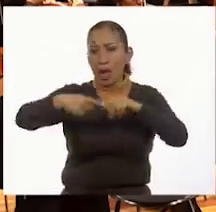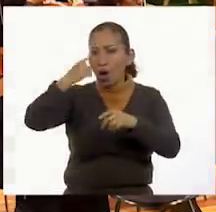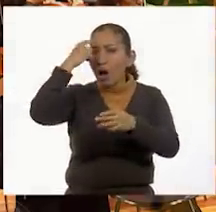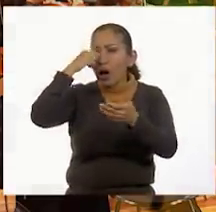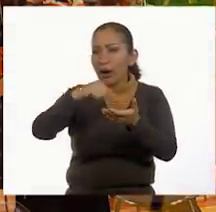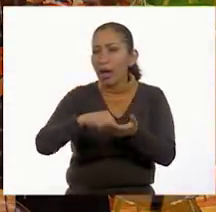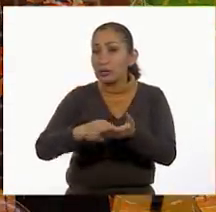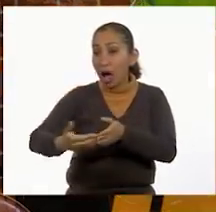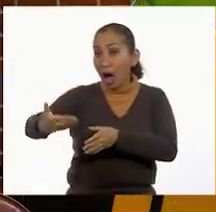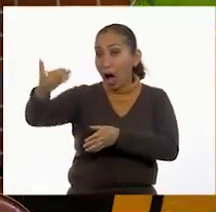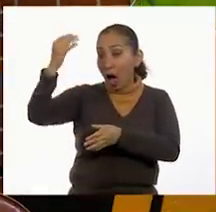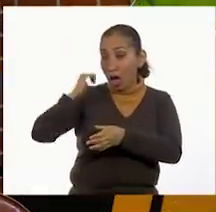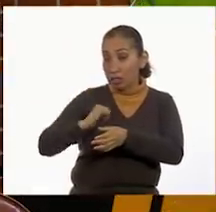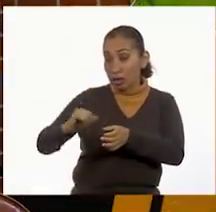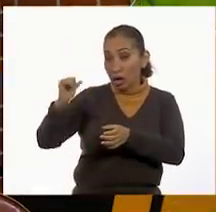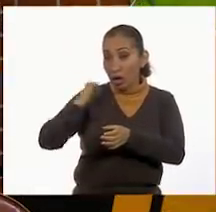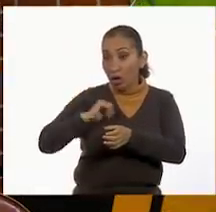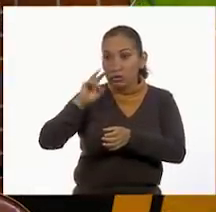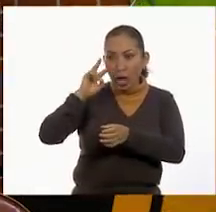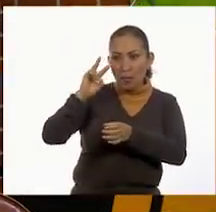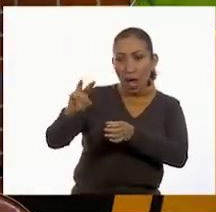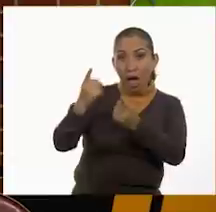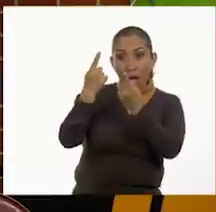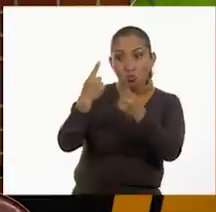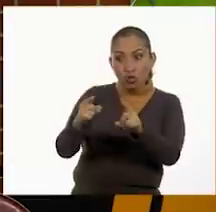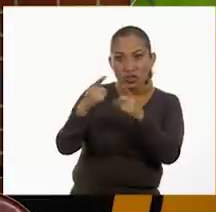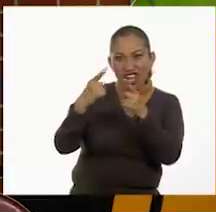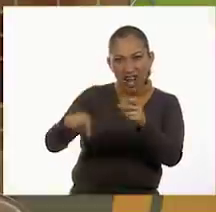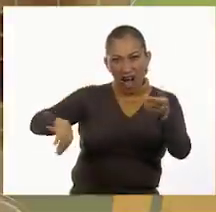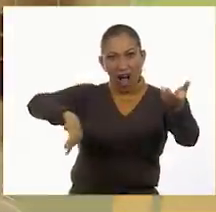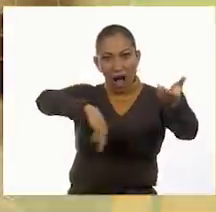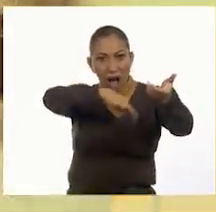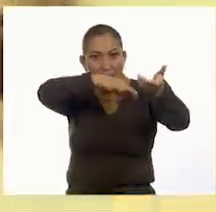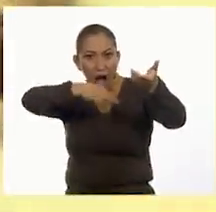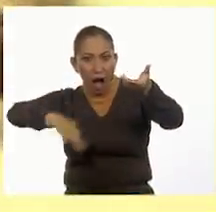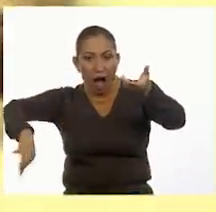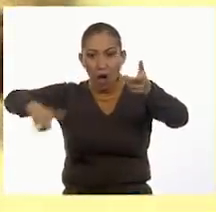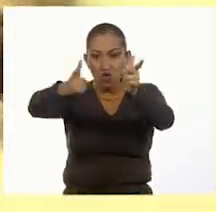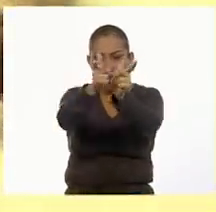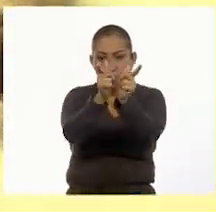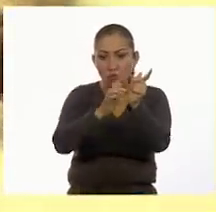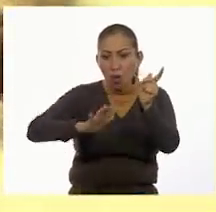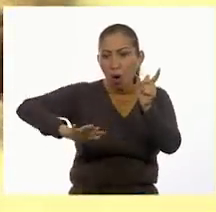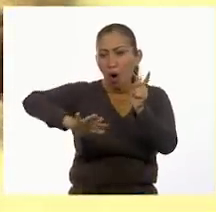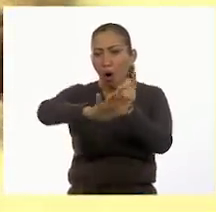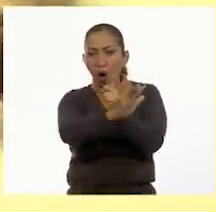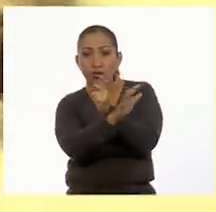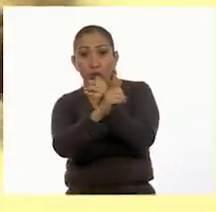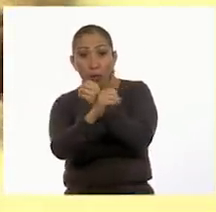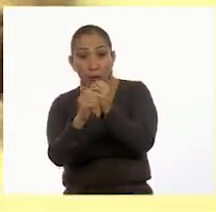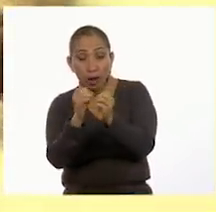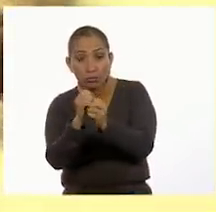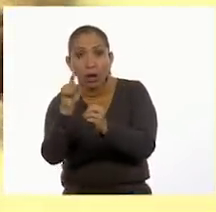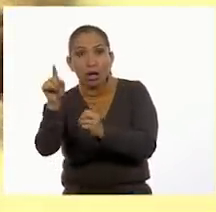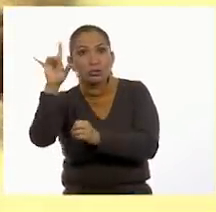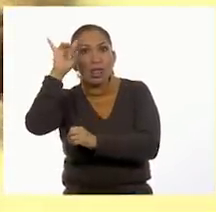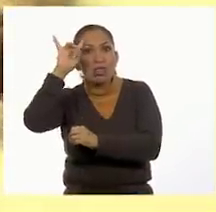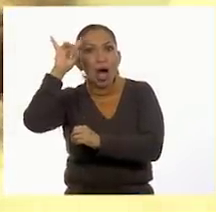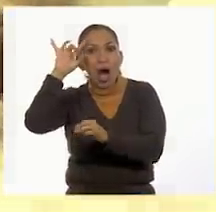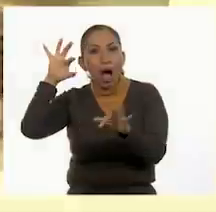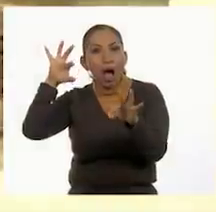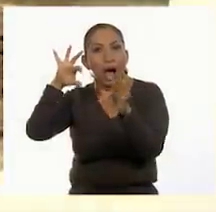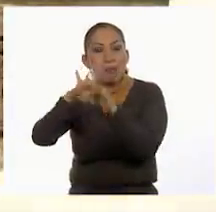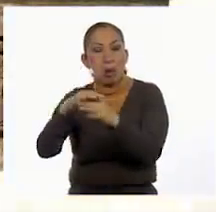creen? En la antigüedad se consideraba que la música interpretada con instrumentos musicales era